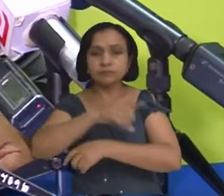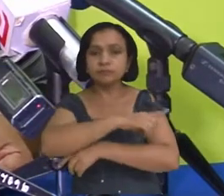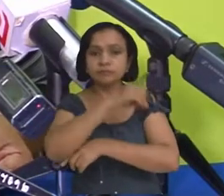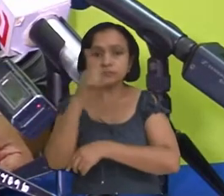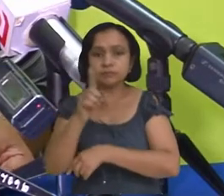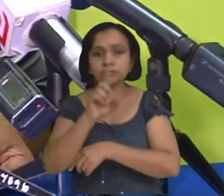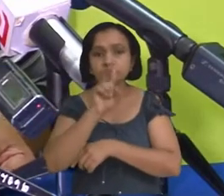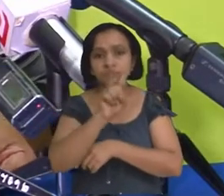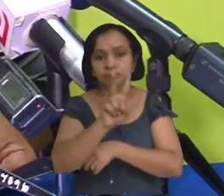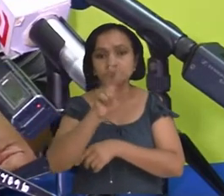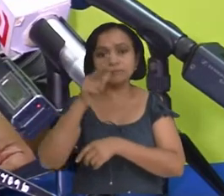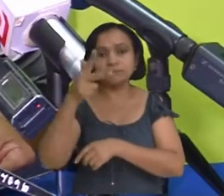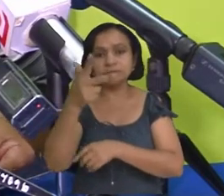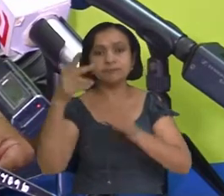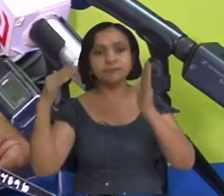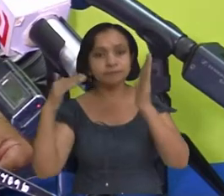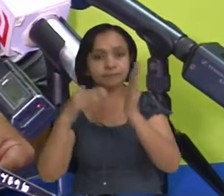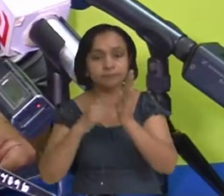son